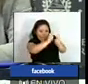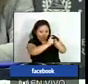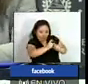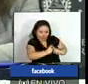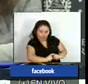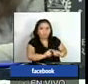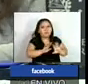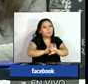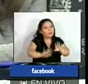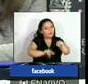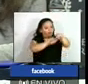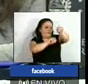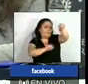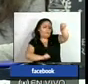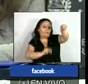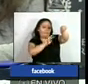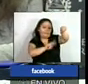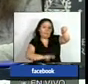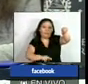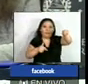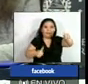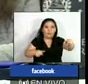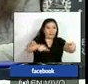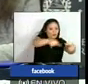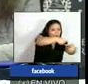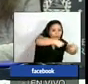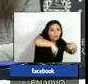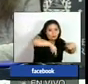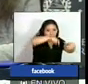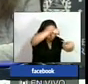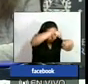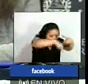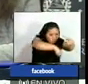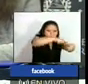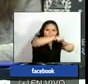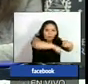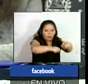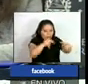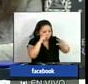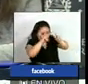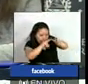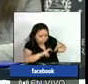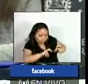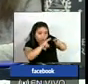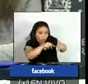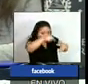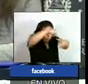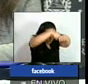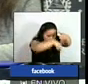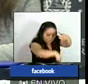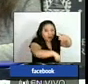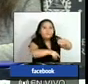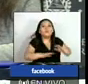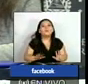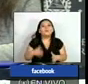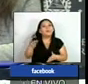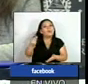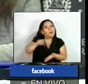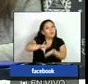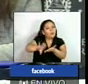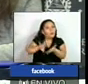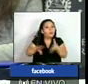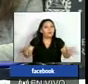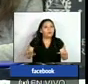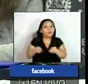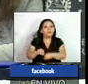ya se tienen diseños avanzados. El pozo se estará realizando los trabajos técnicos para superforación. Se va a invertir un